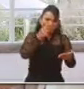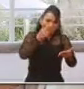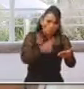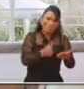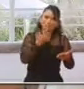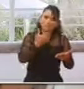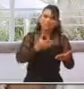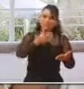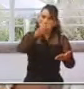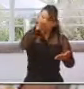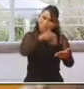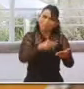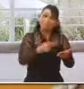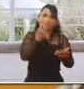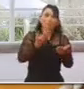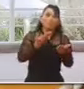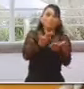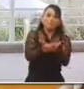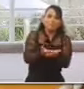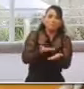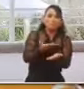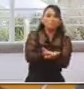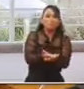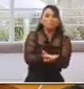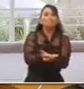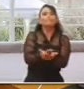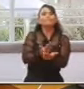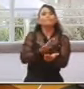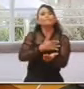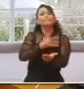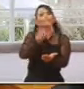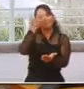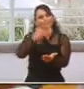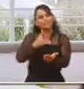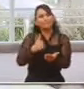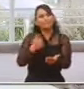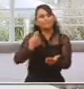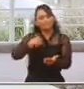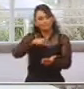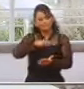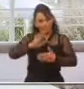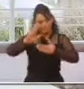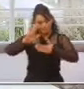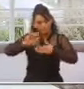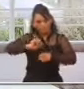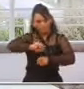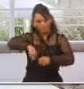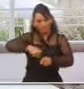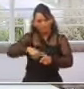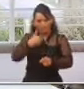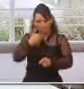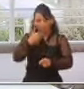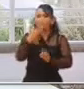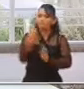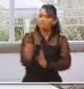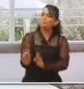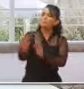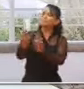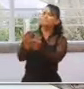Ayuntamiento. Cada propuesta la hicimos conscientes de que vivimos un momento de compromiso social y con cara de frente como